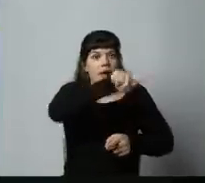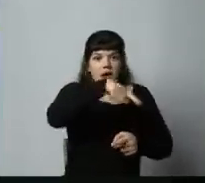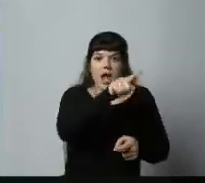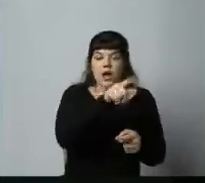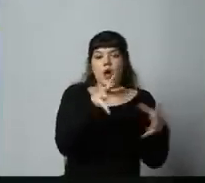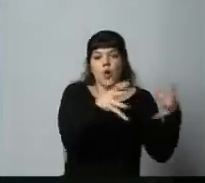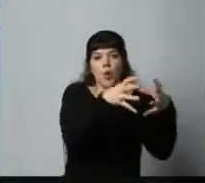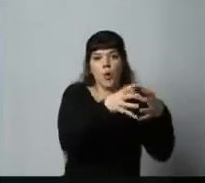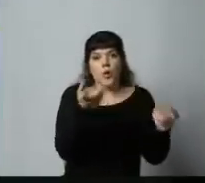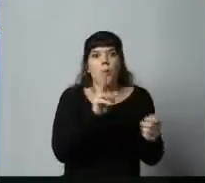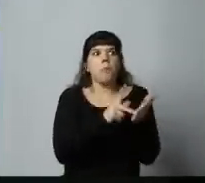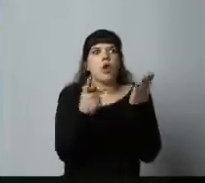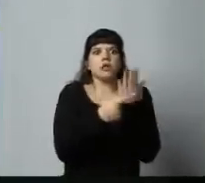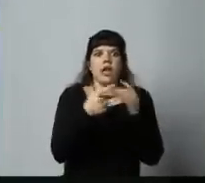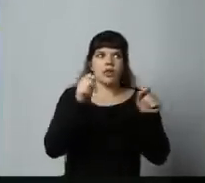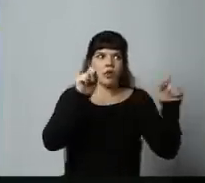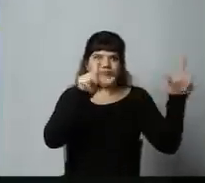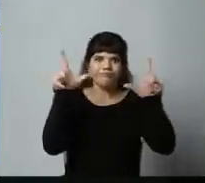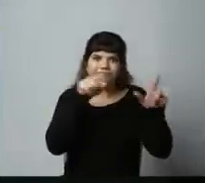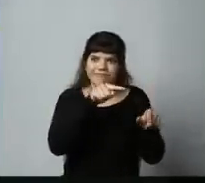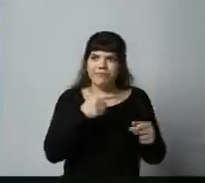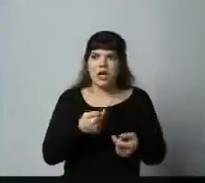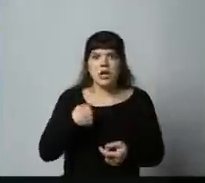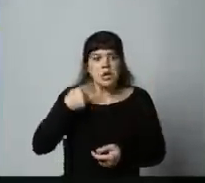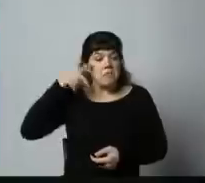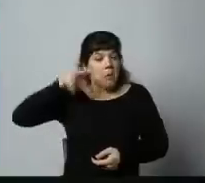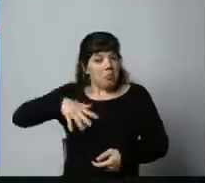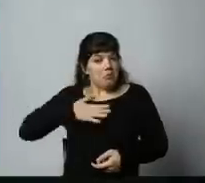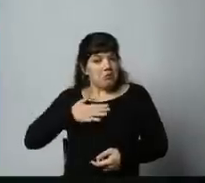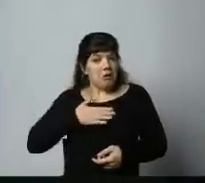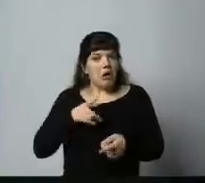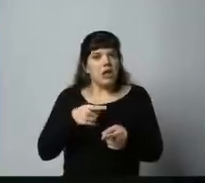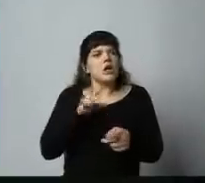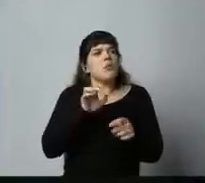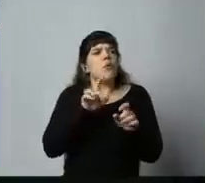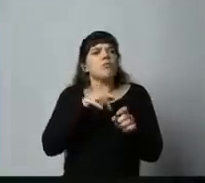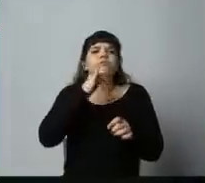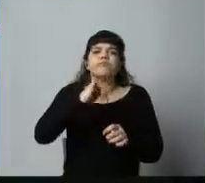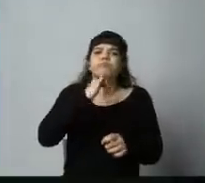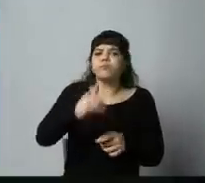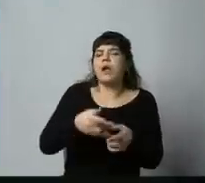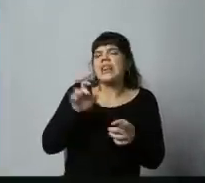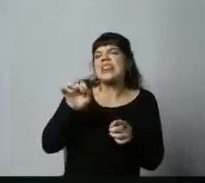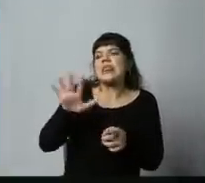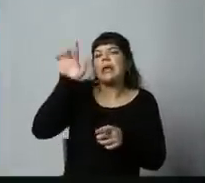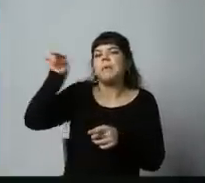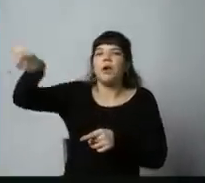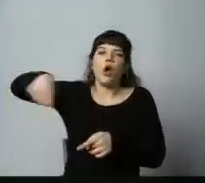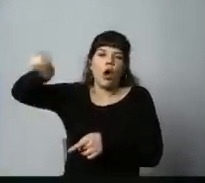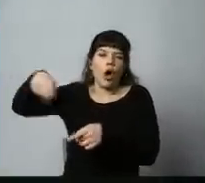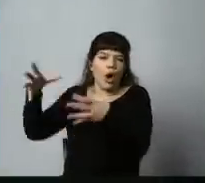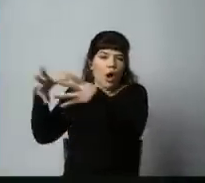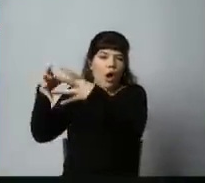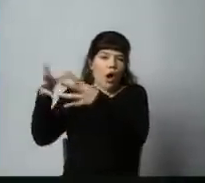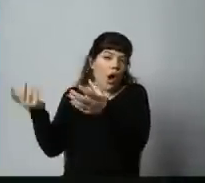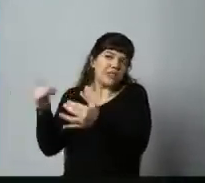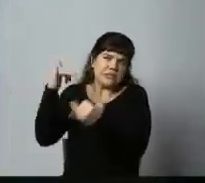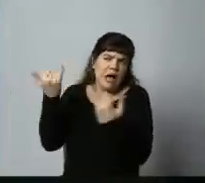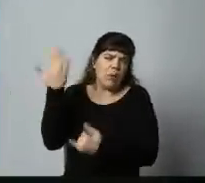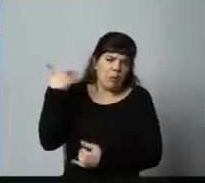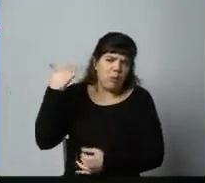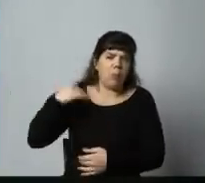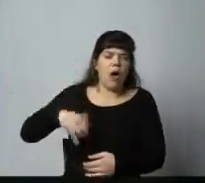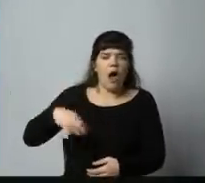periodísticos opinión desmiente un discurso típico de los medios de comunicación privados de muchos años de que en